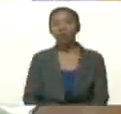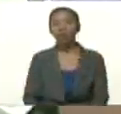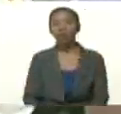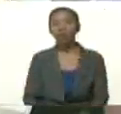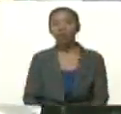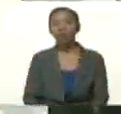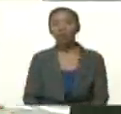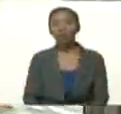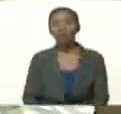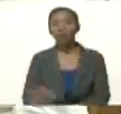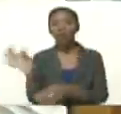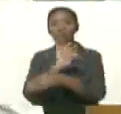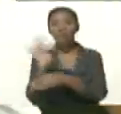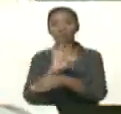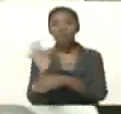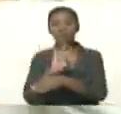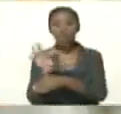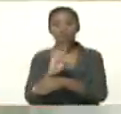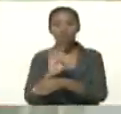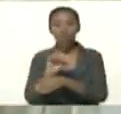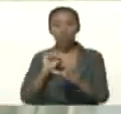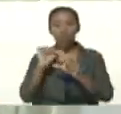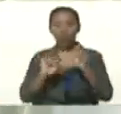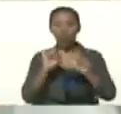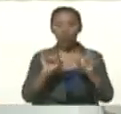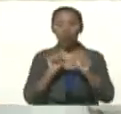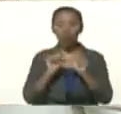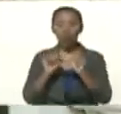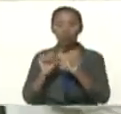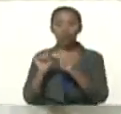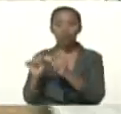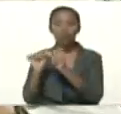para su funcionamiento permanente, por favor.